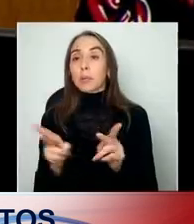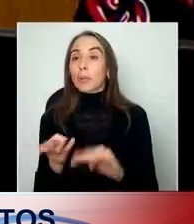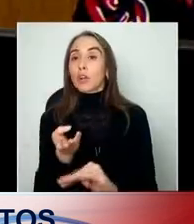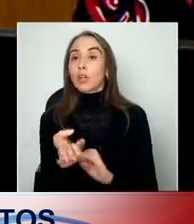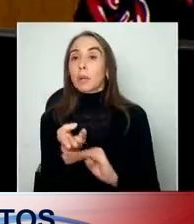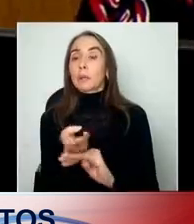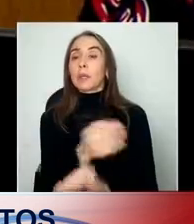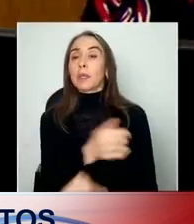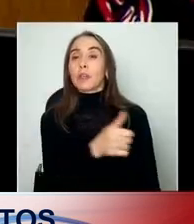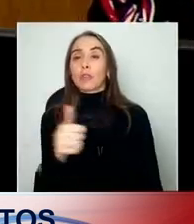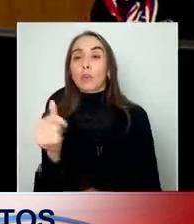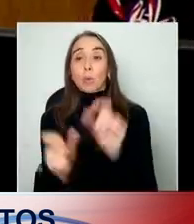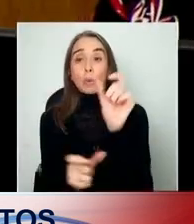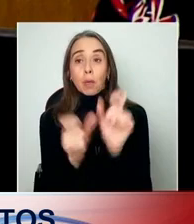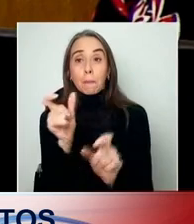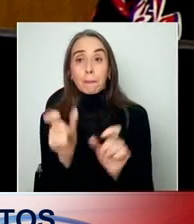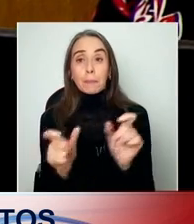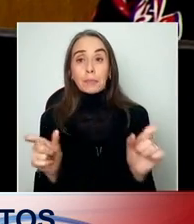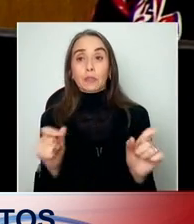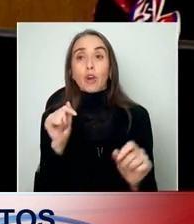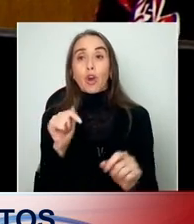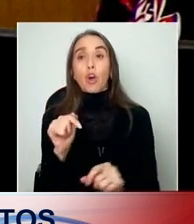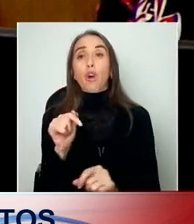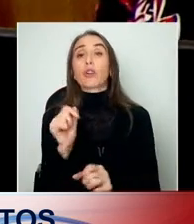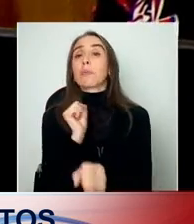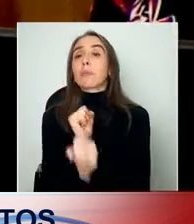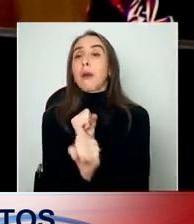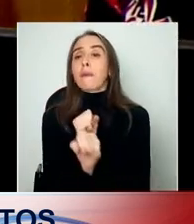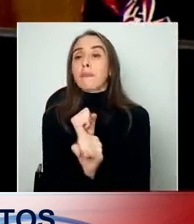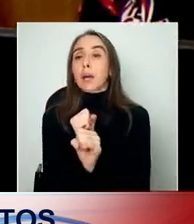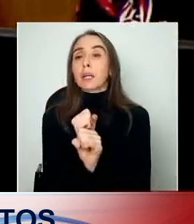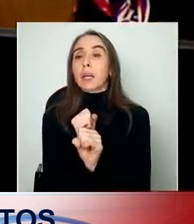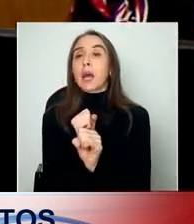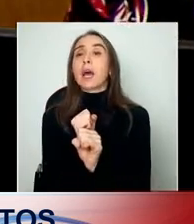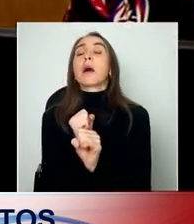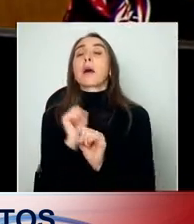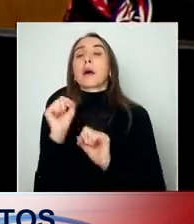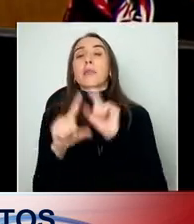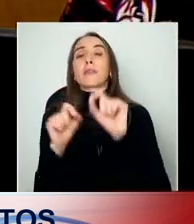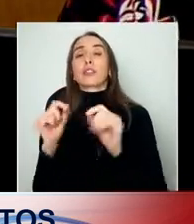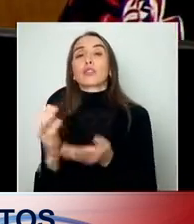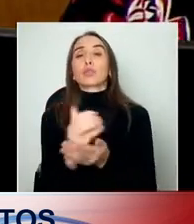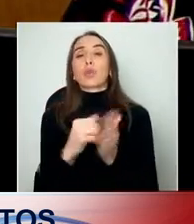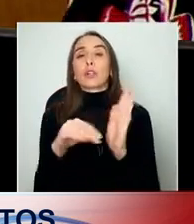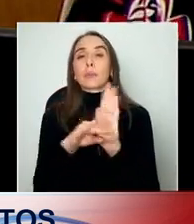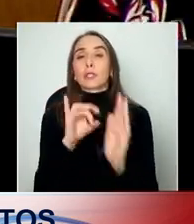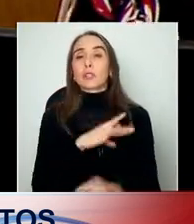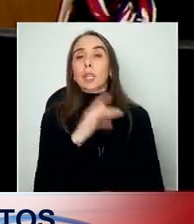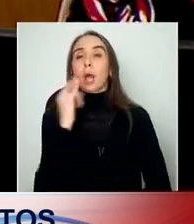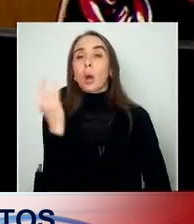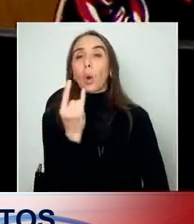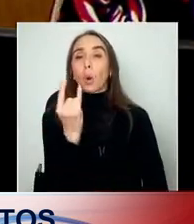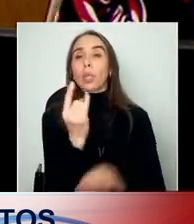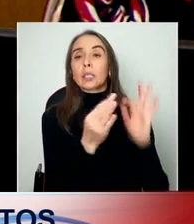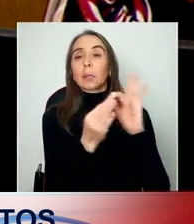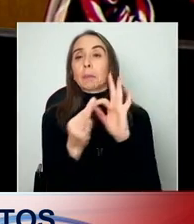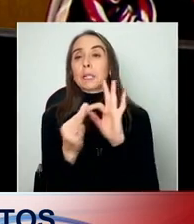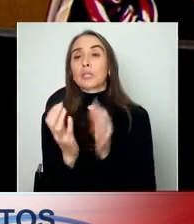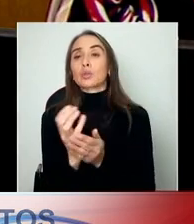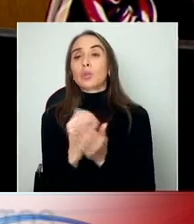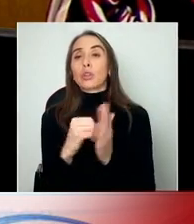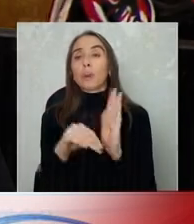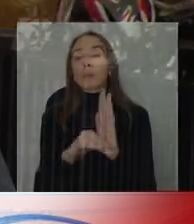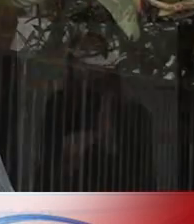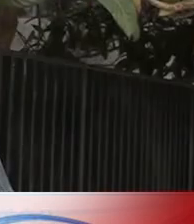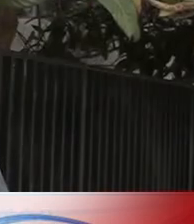negativa por dos trimestres consecutivos fue el diputado Jorge Brito quien se refirió al apoyo que entregará el estado por medio de